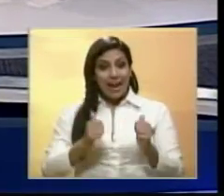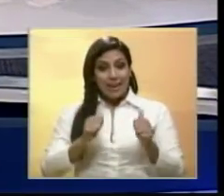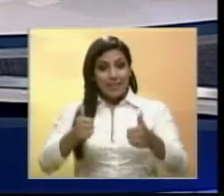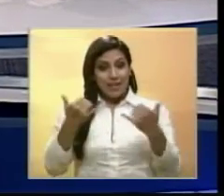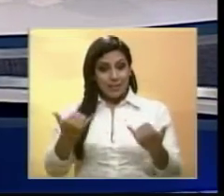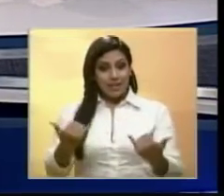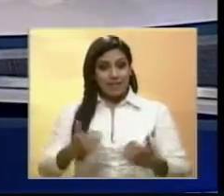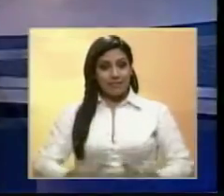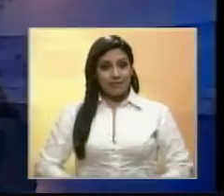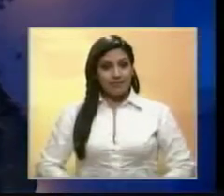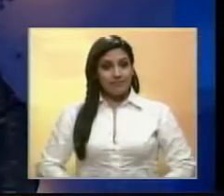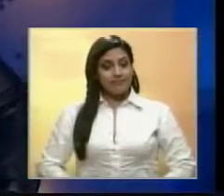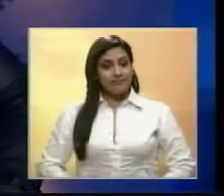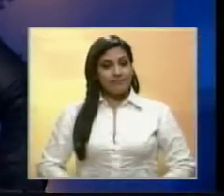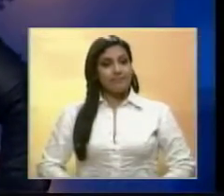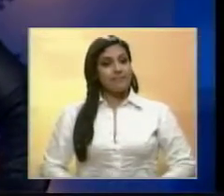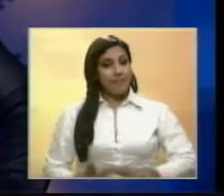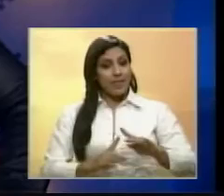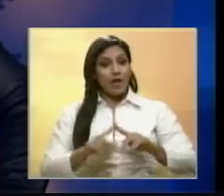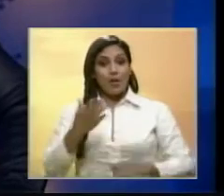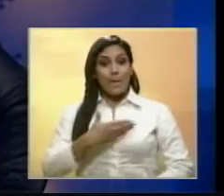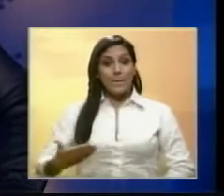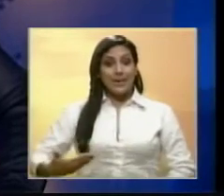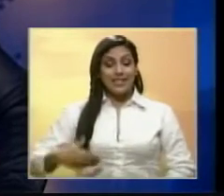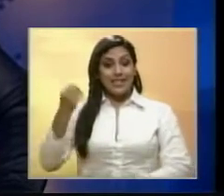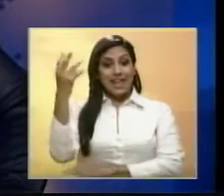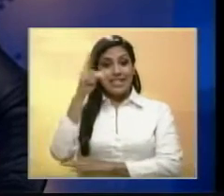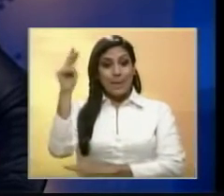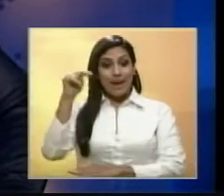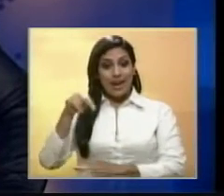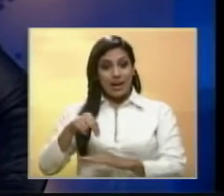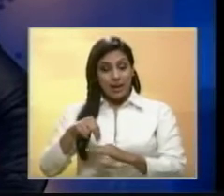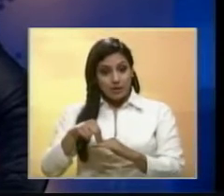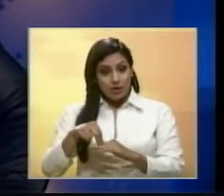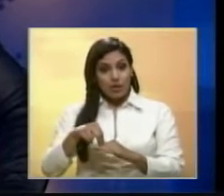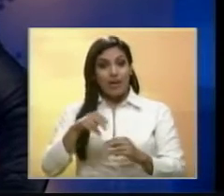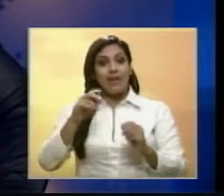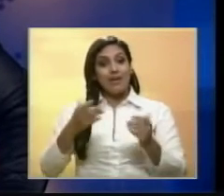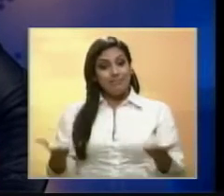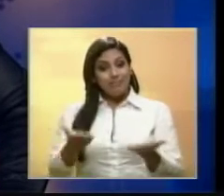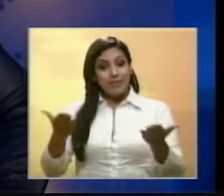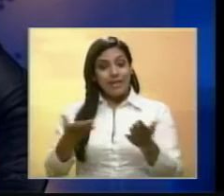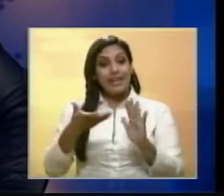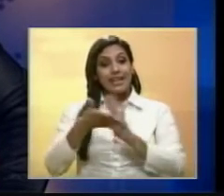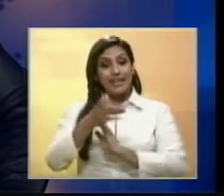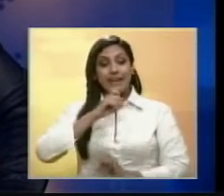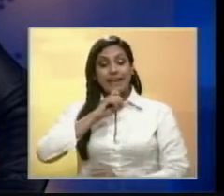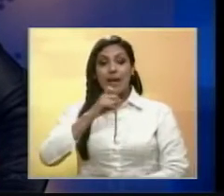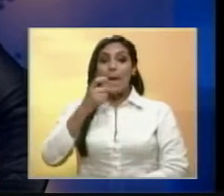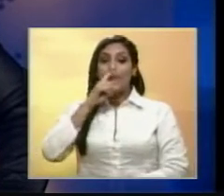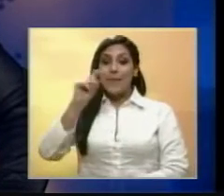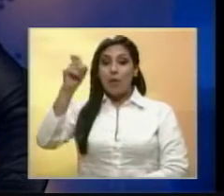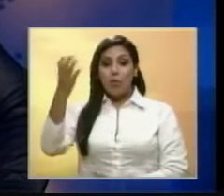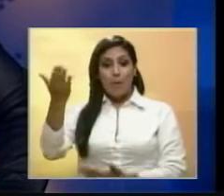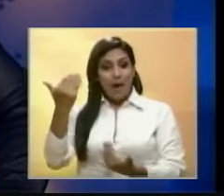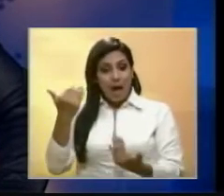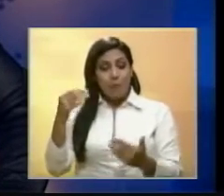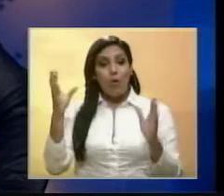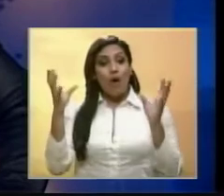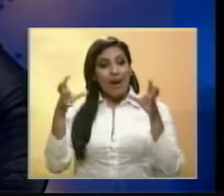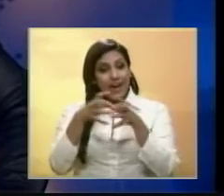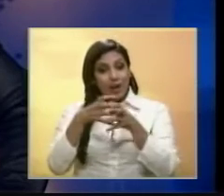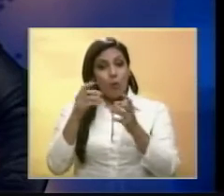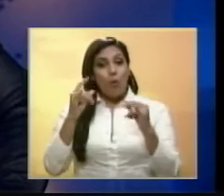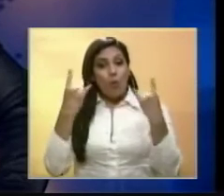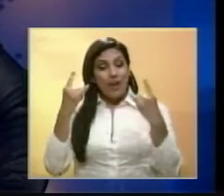de inmediato. El presidente de la Asamblea Nacional, Henry Ramos Ayú, instó al mandatario nacional Nicolás Maduro a convocar el